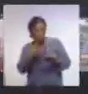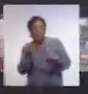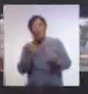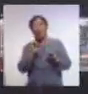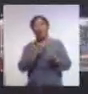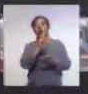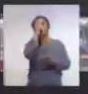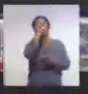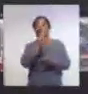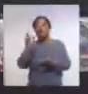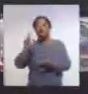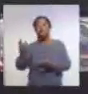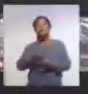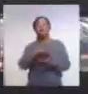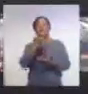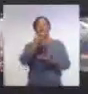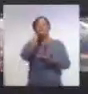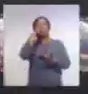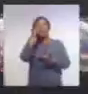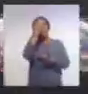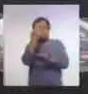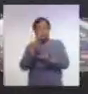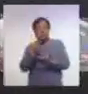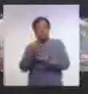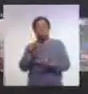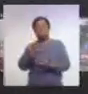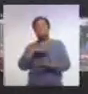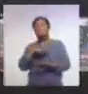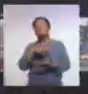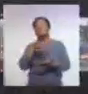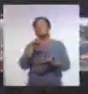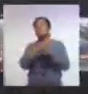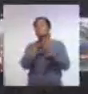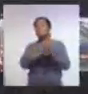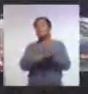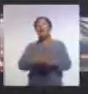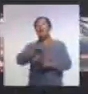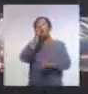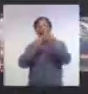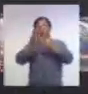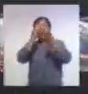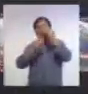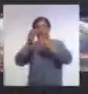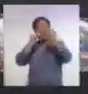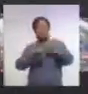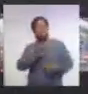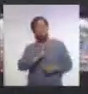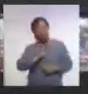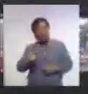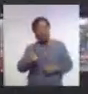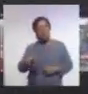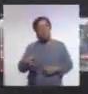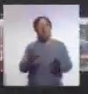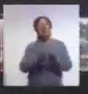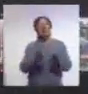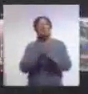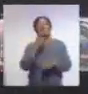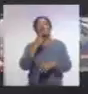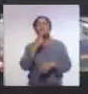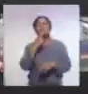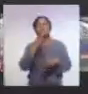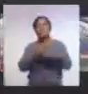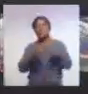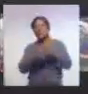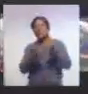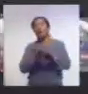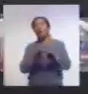graffiti o los murales que han visto, en gran formato puedan aprender de cómo es que se hacen, de cómo es que se utilizan los materiales, pero no se